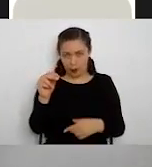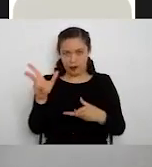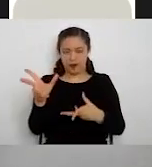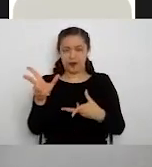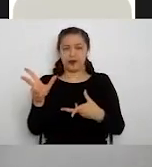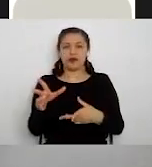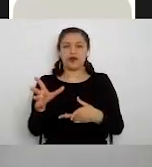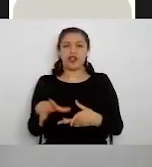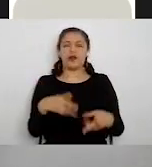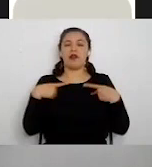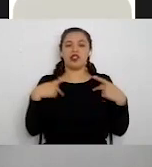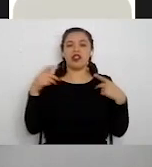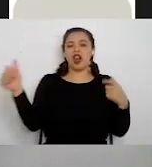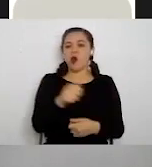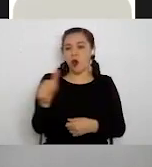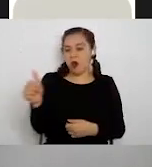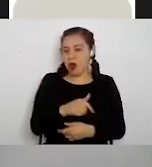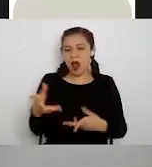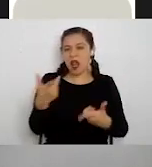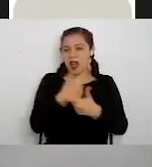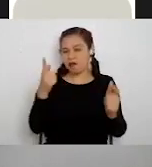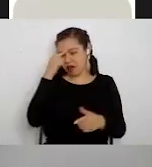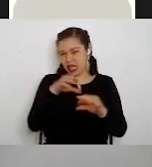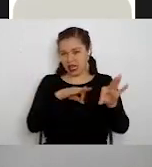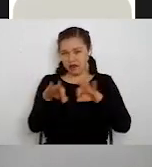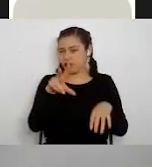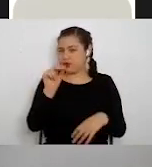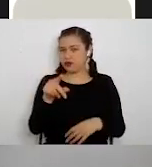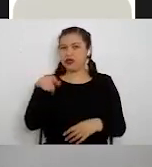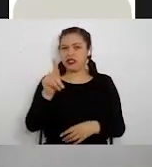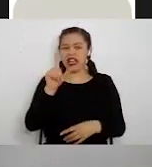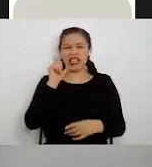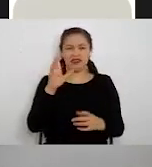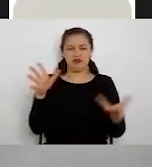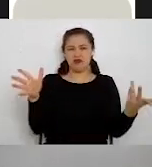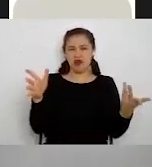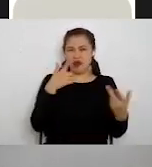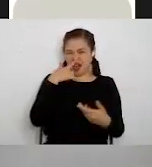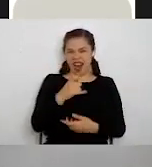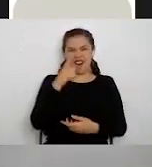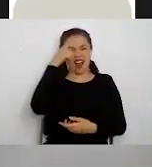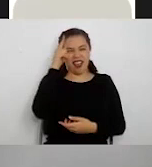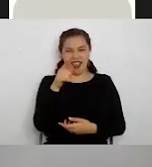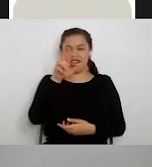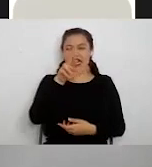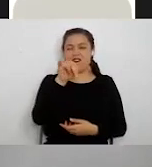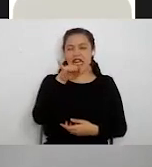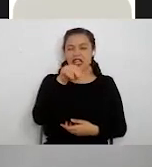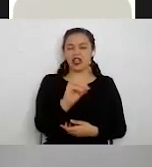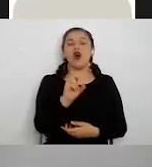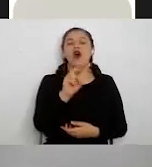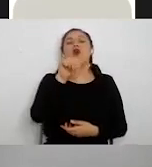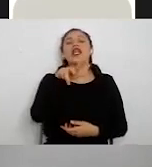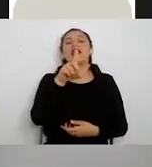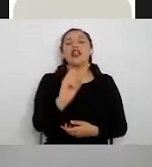de mano de obra. Y hay unos fenómenos muy chistosos en el Reino Unido porque ellos no producen